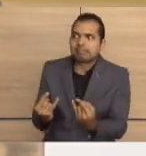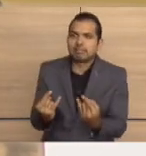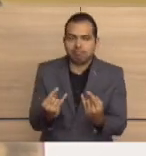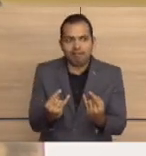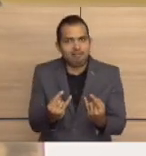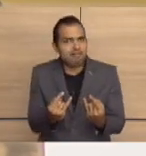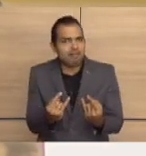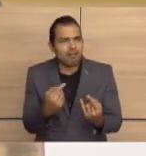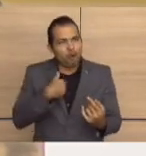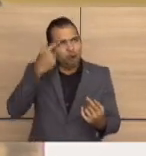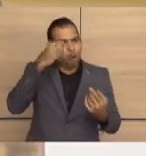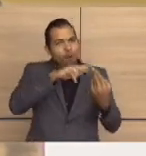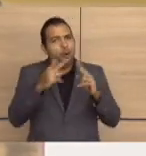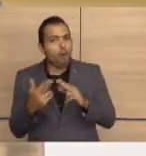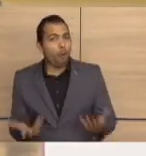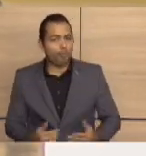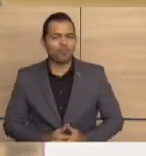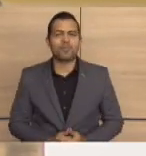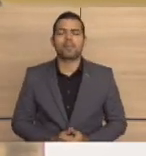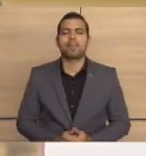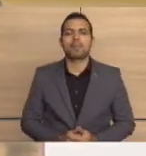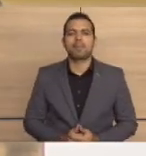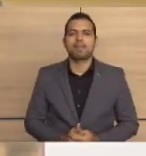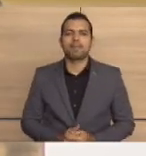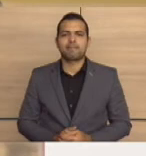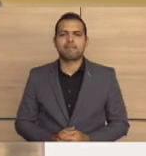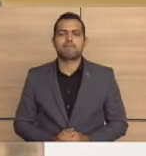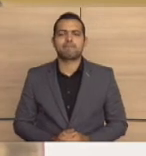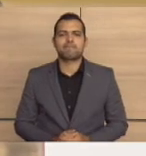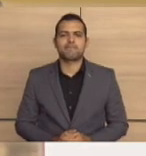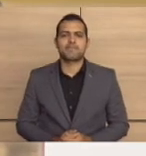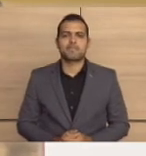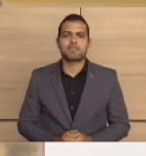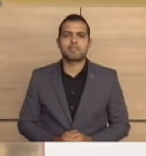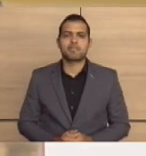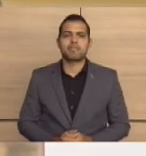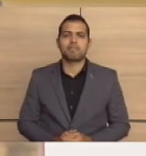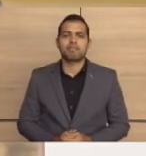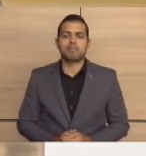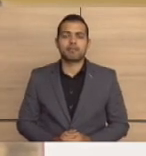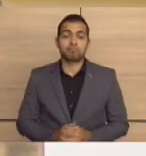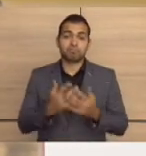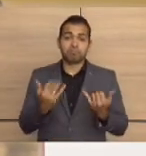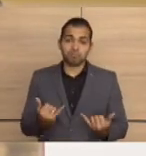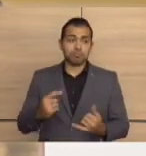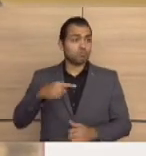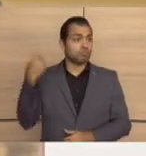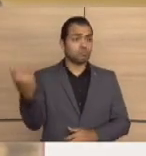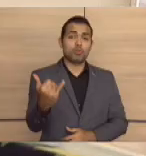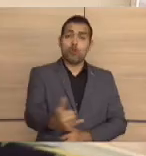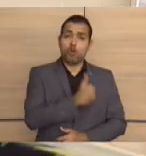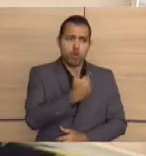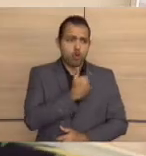reconocer, resaltar y apoyar cambios de gran impacto como los que están haciendo los jóvenes hoy en día. De verdad que